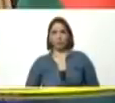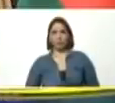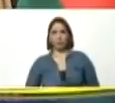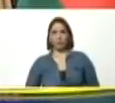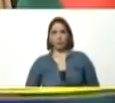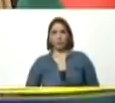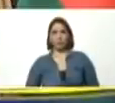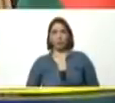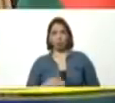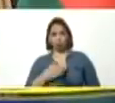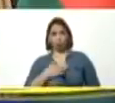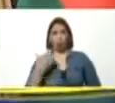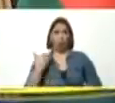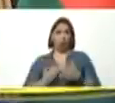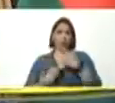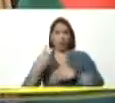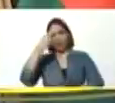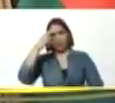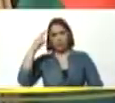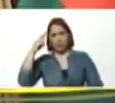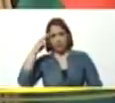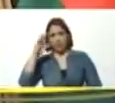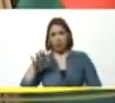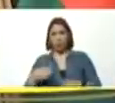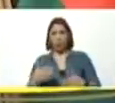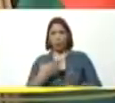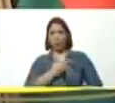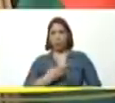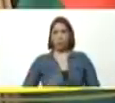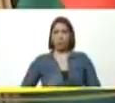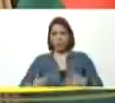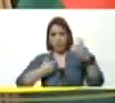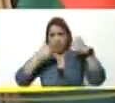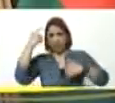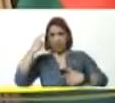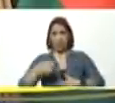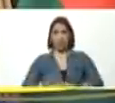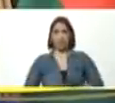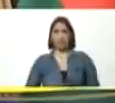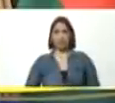Yo fui canciller del comandante Chávez todos esos años